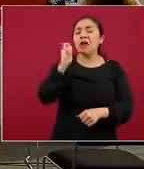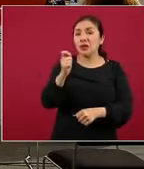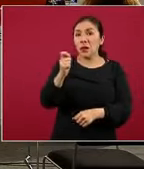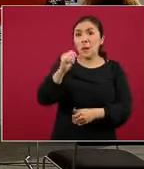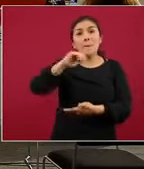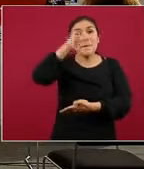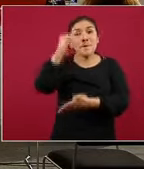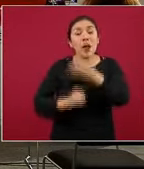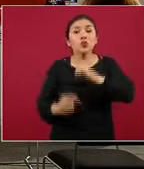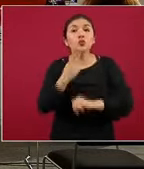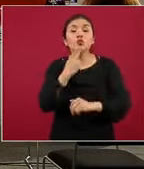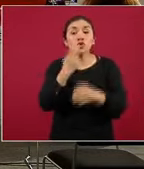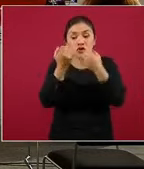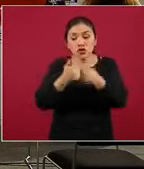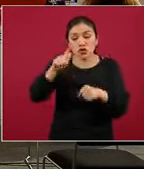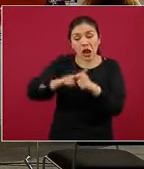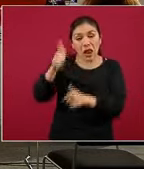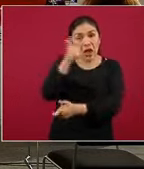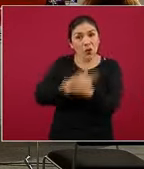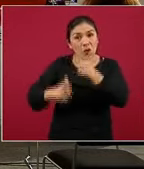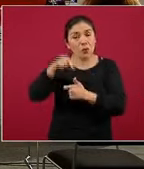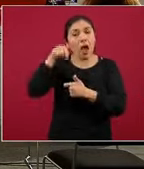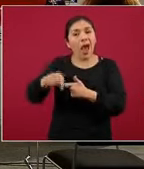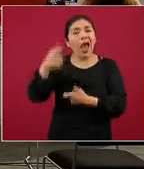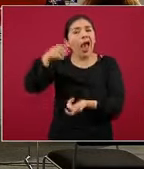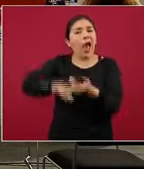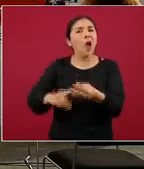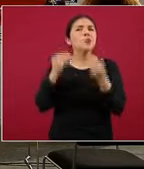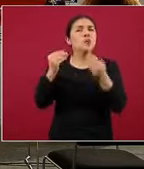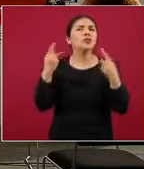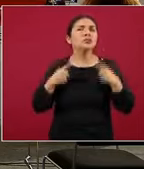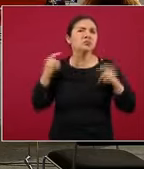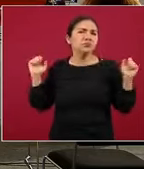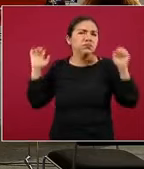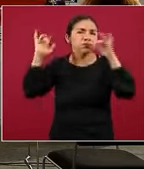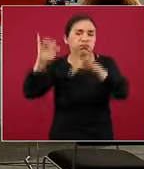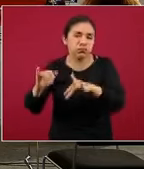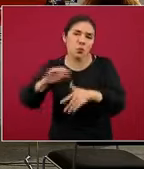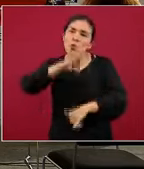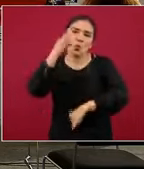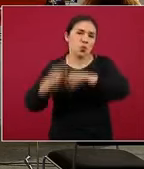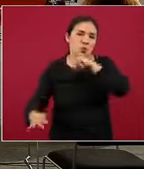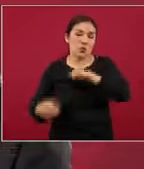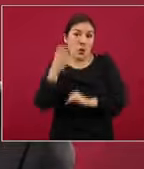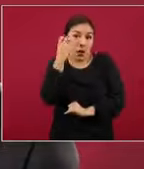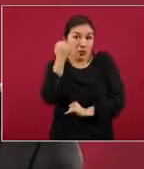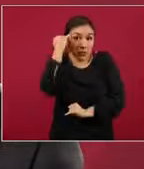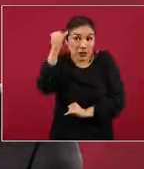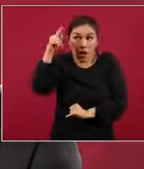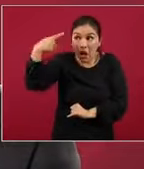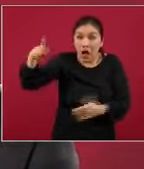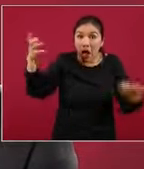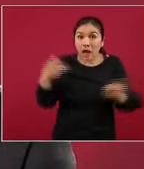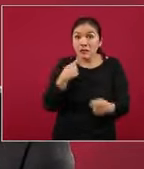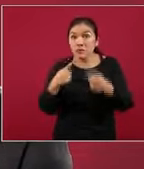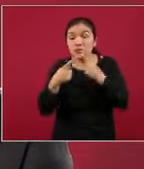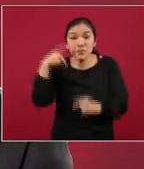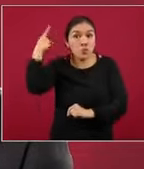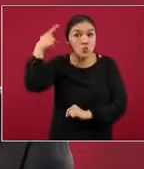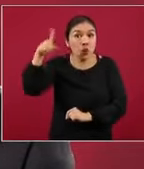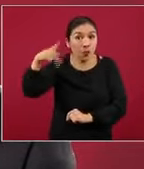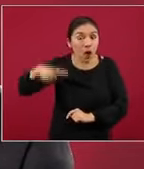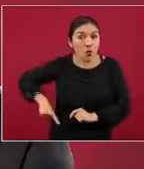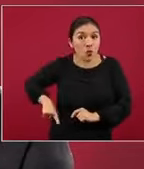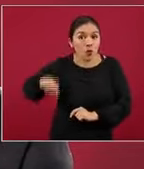menor utilidad social y económica y que involucran una gran cantidad de personas. Esta idea, lo que hizo Puebla, fue producto